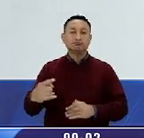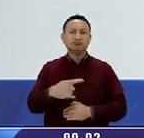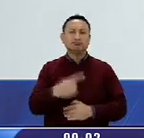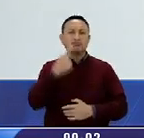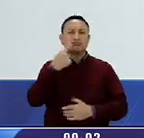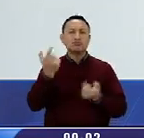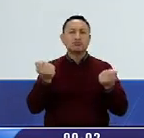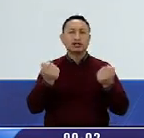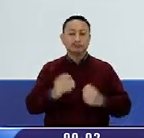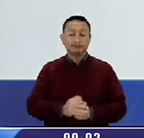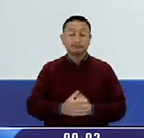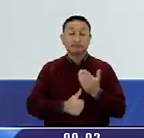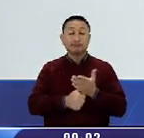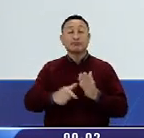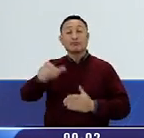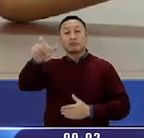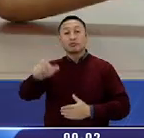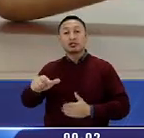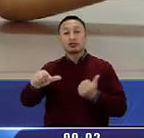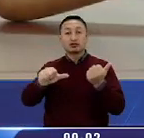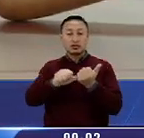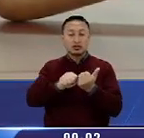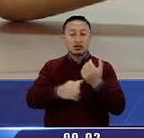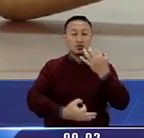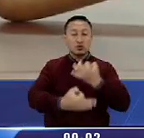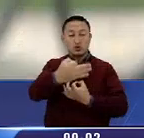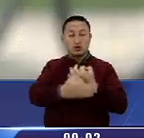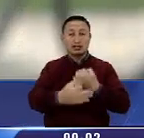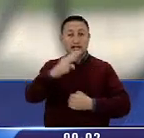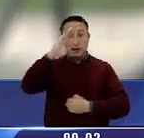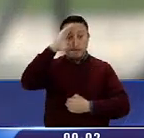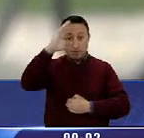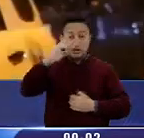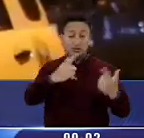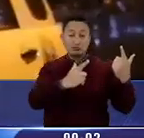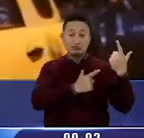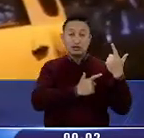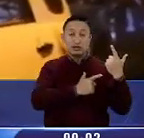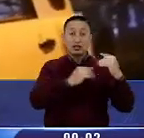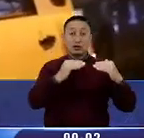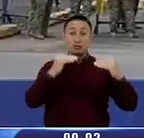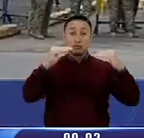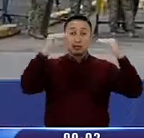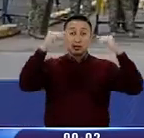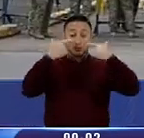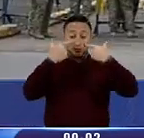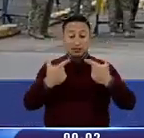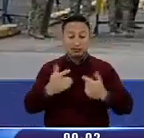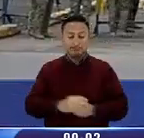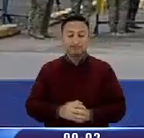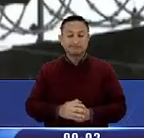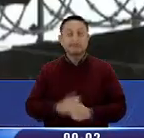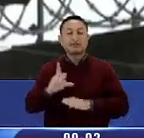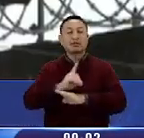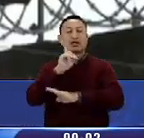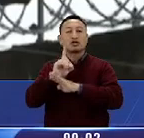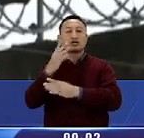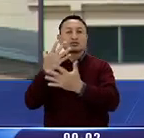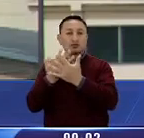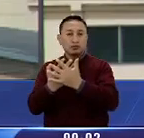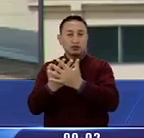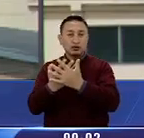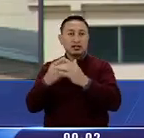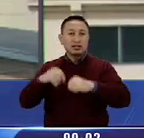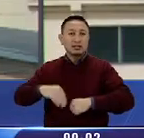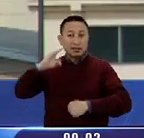control son ministros, asesores, jueces, policías y militares de alto rango, además de directores de cárceles y